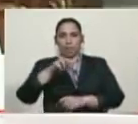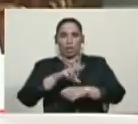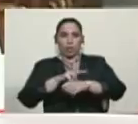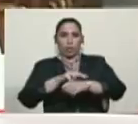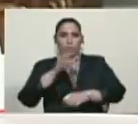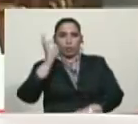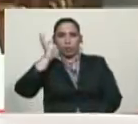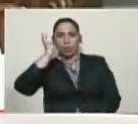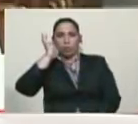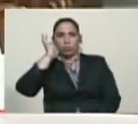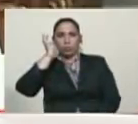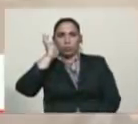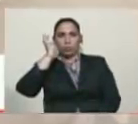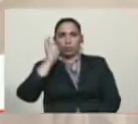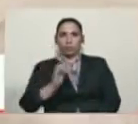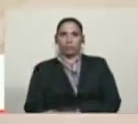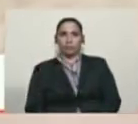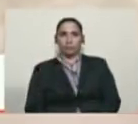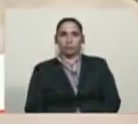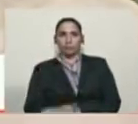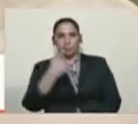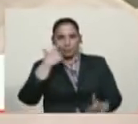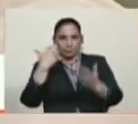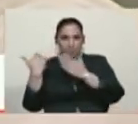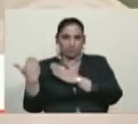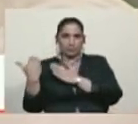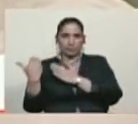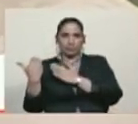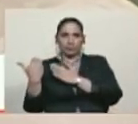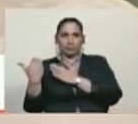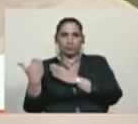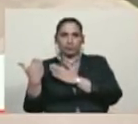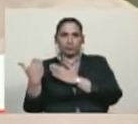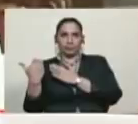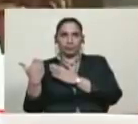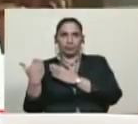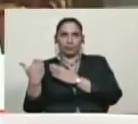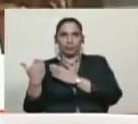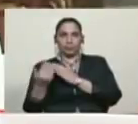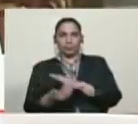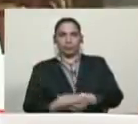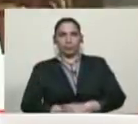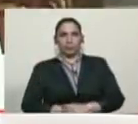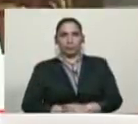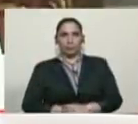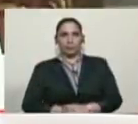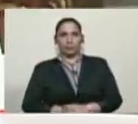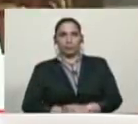martiño martillo voz se ve dónde